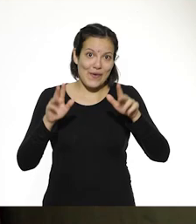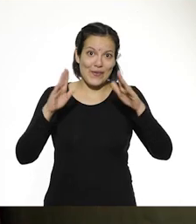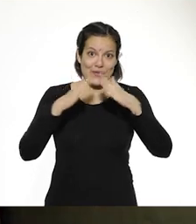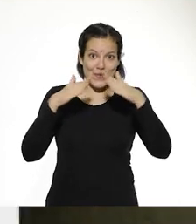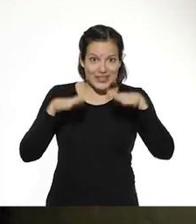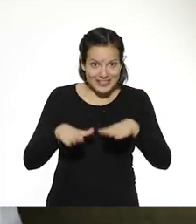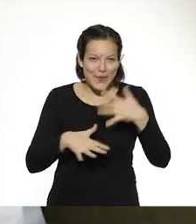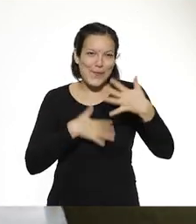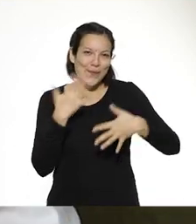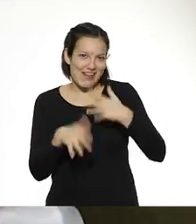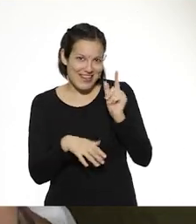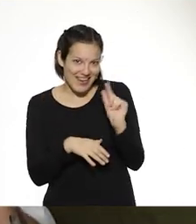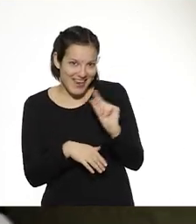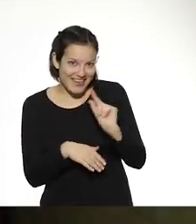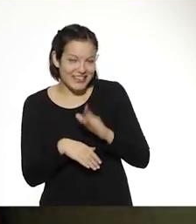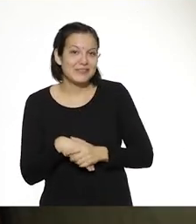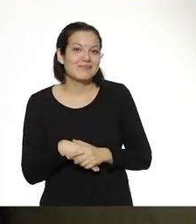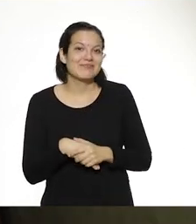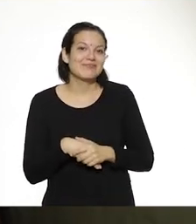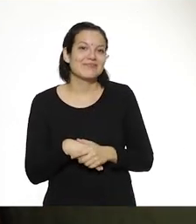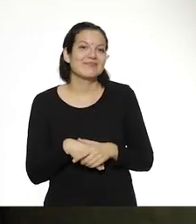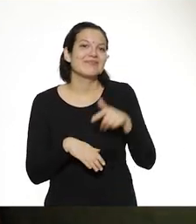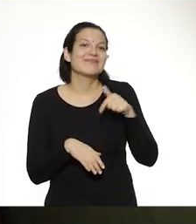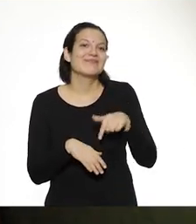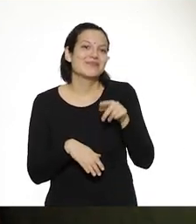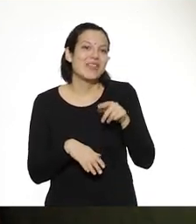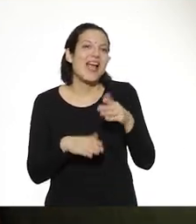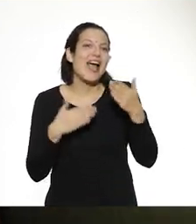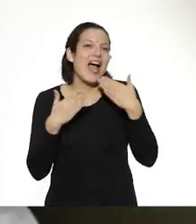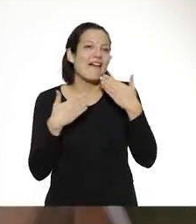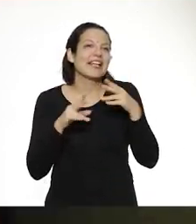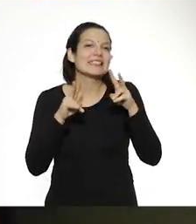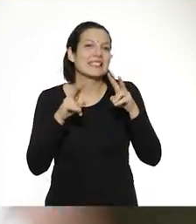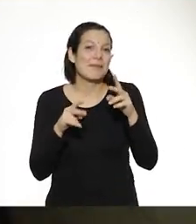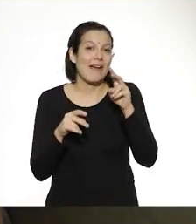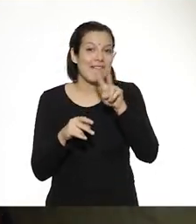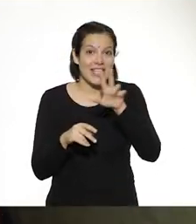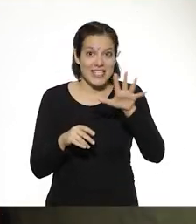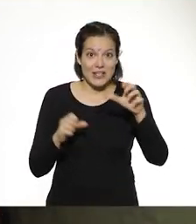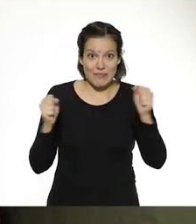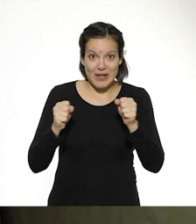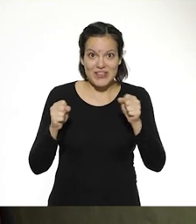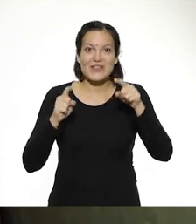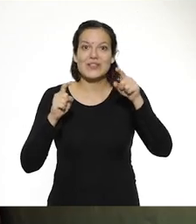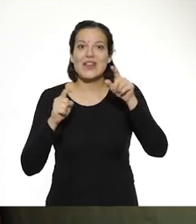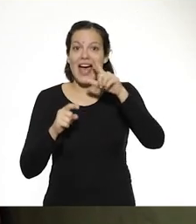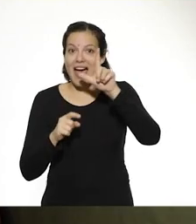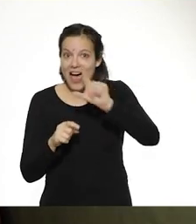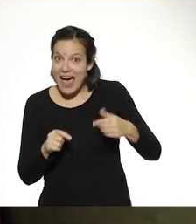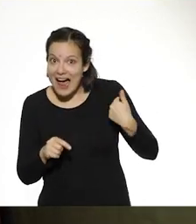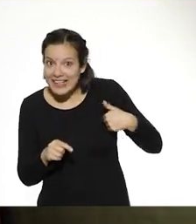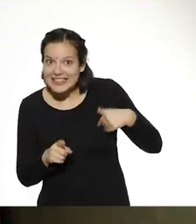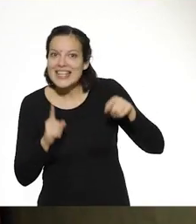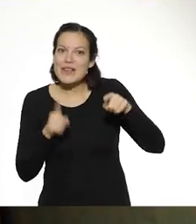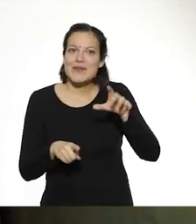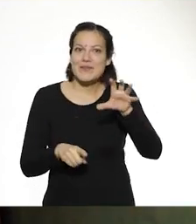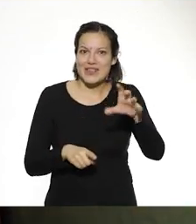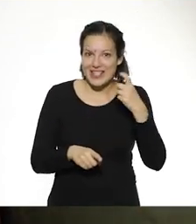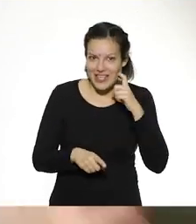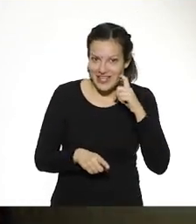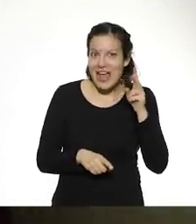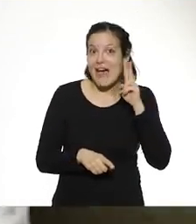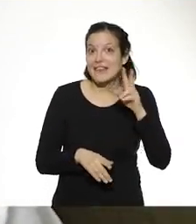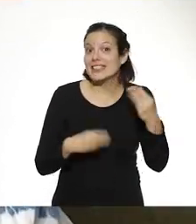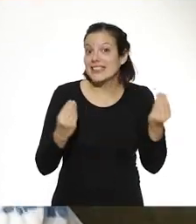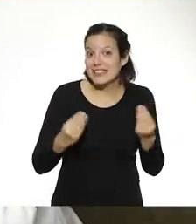rato, vamos a hablar un poquito del 25 de mayo a nivel Argentina, el 25 de mayo a nivel Entre Ríos. Vamos a